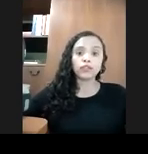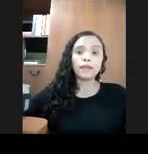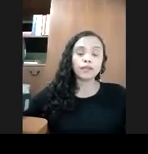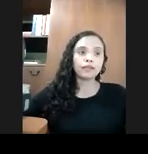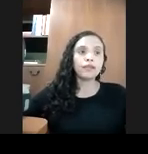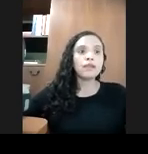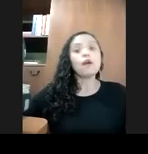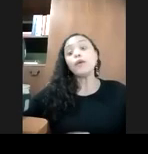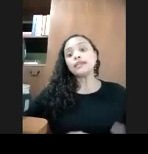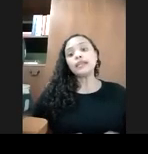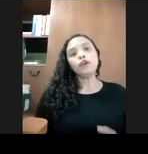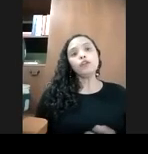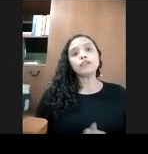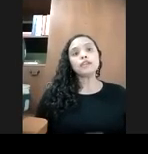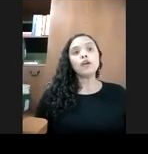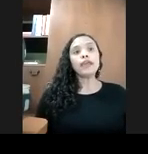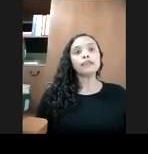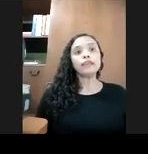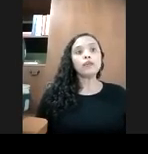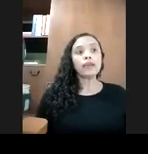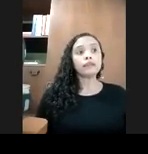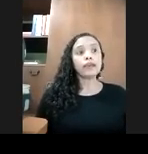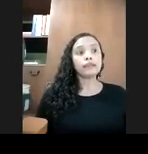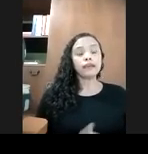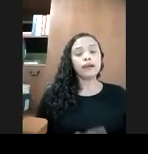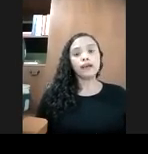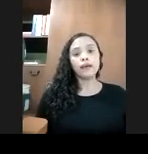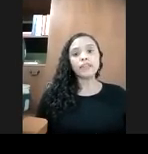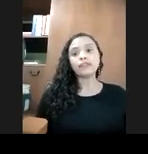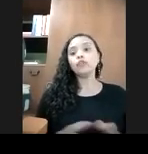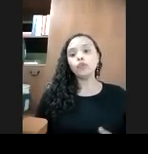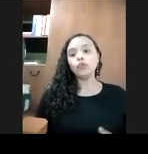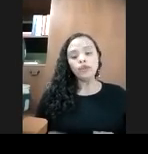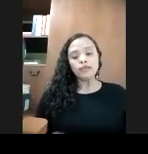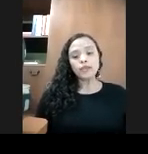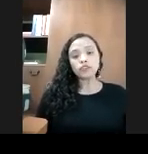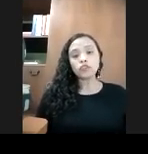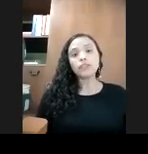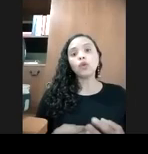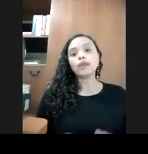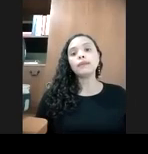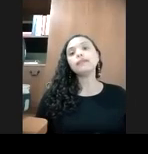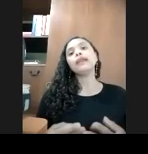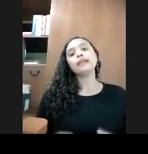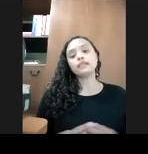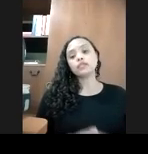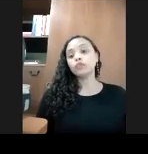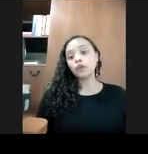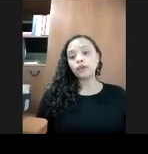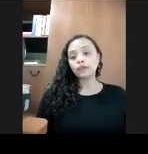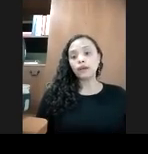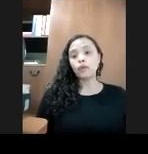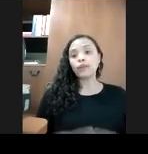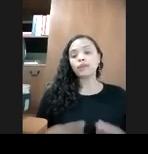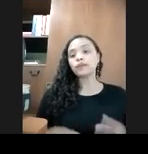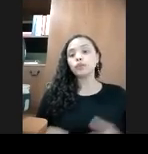personas mayores. Como bien ya les dijo Luis Francisco, esta encuesta, este estudio se basó metodológicamente en la realización de una